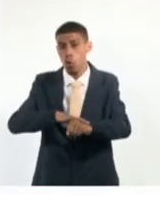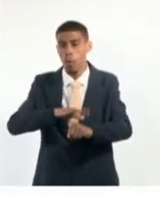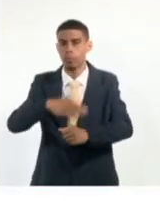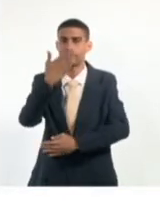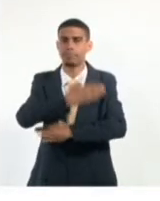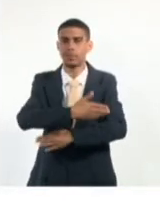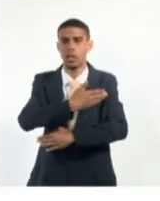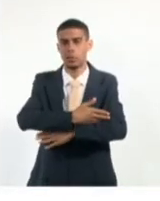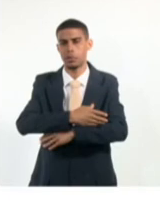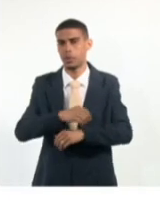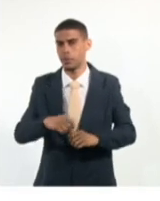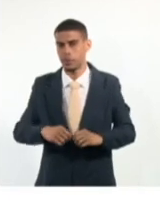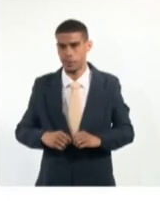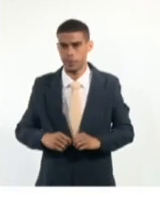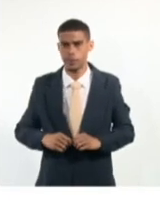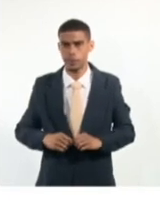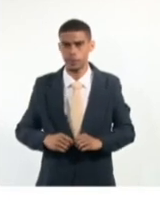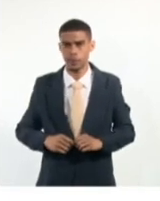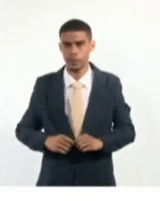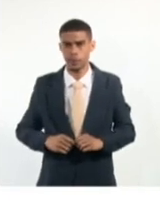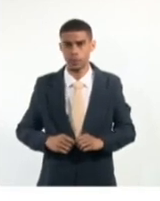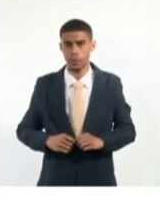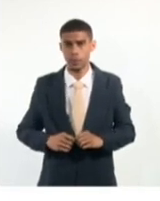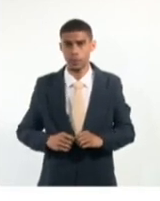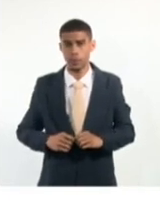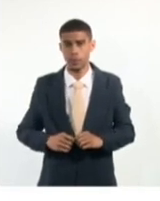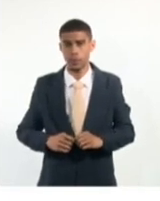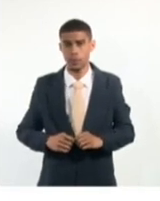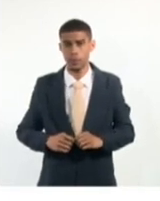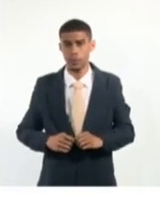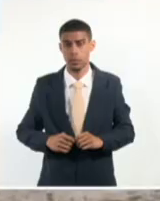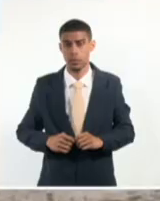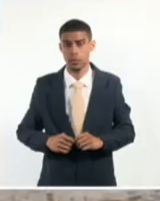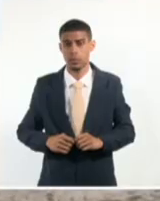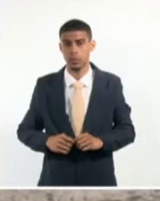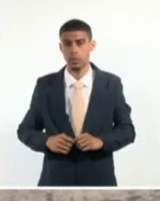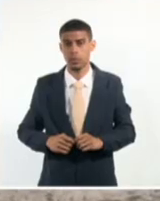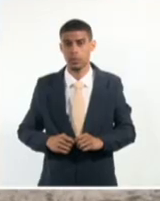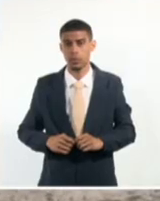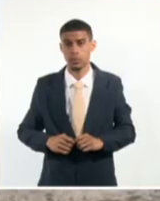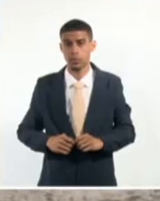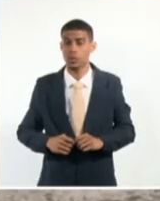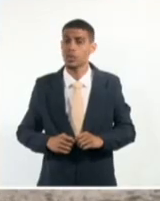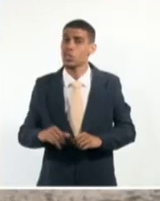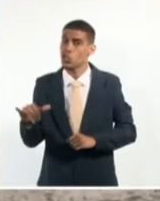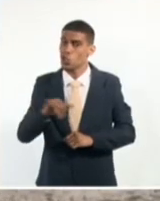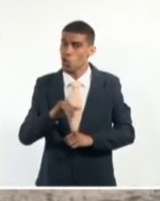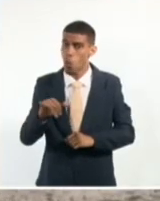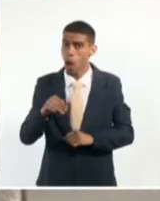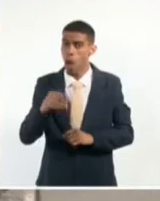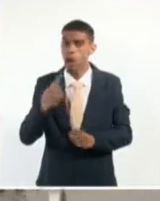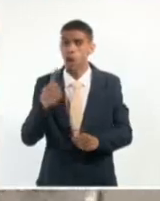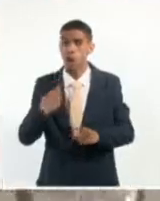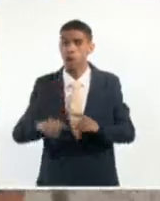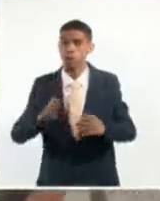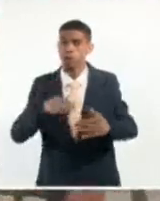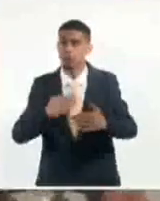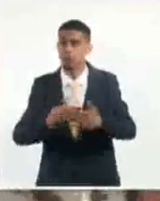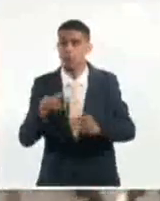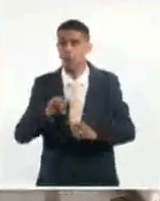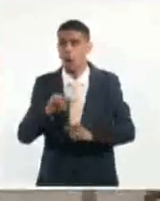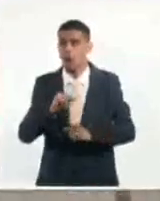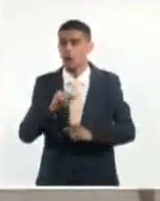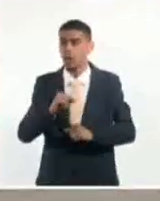lista unilateral sobre supuestos estados patrocinadores del terrorismo. Acciones encaminadas a aislar a Cuba, provocar